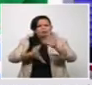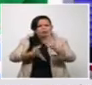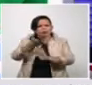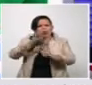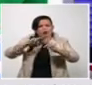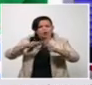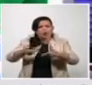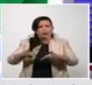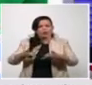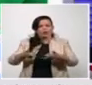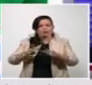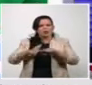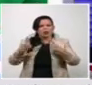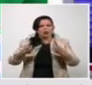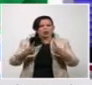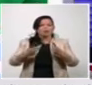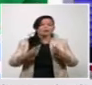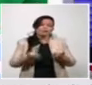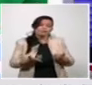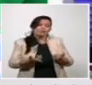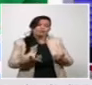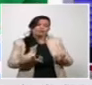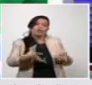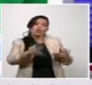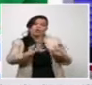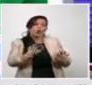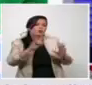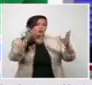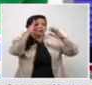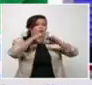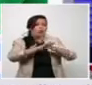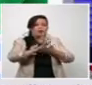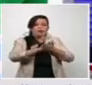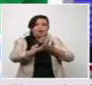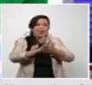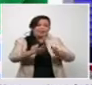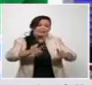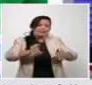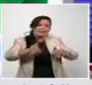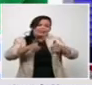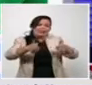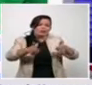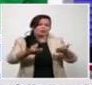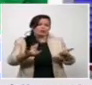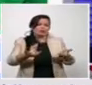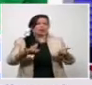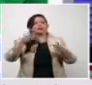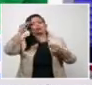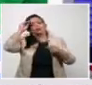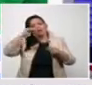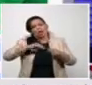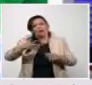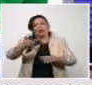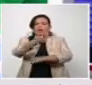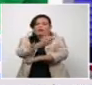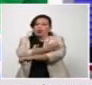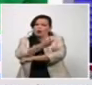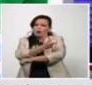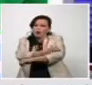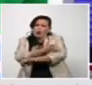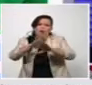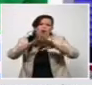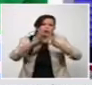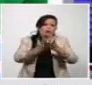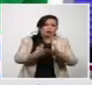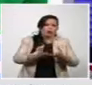a pesar de las vacunas, y no es que yo sea escéptico con las vacunas, que eso hay que darle un tiempo para que realmente